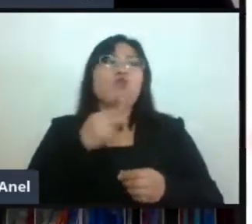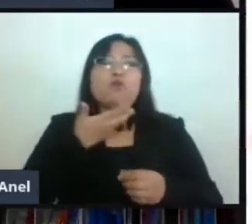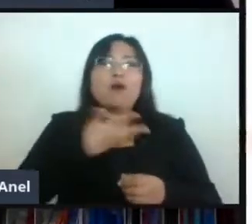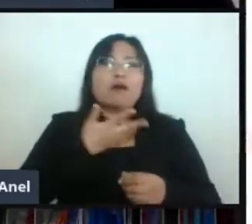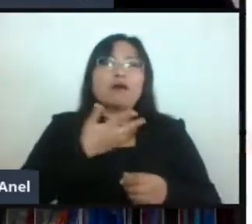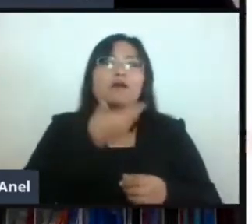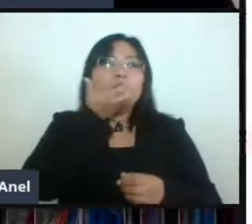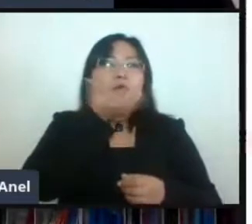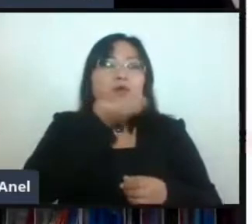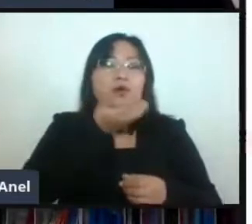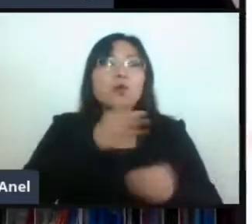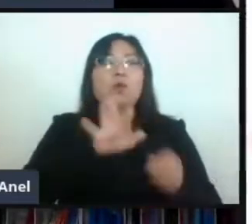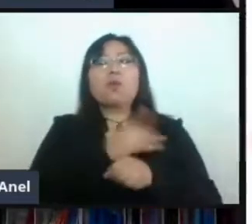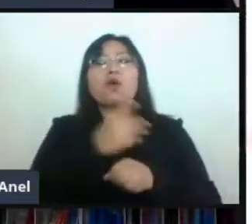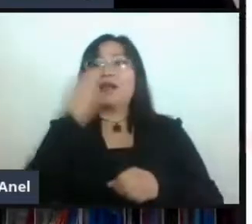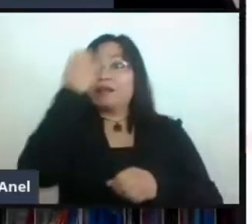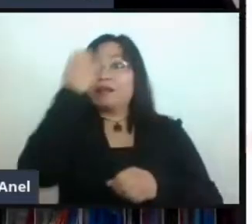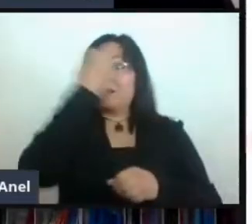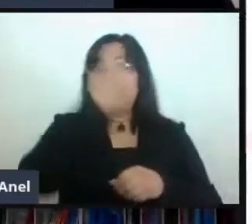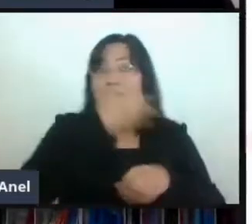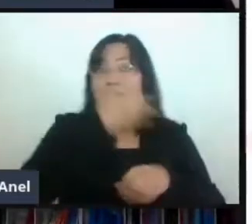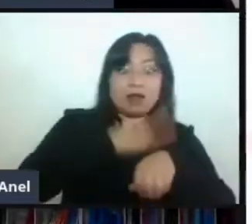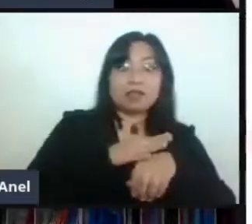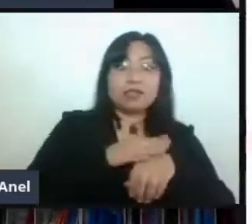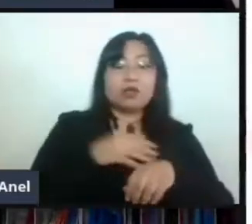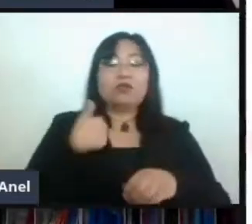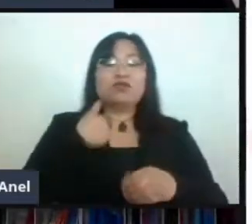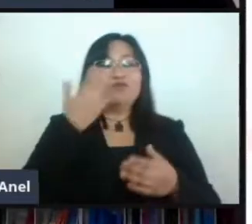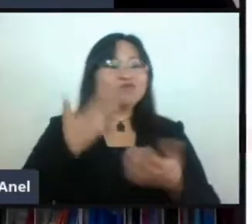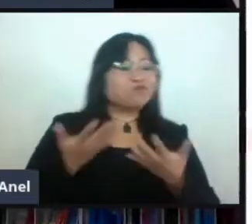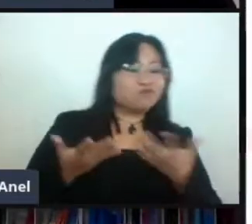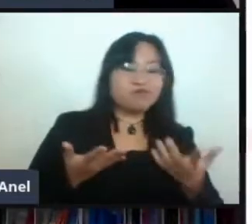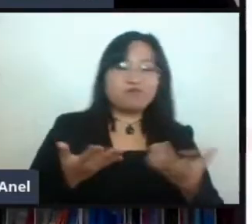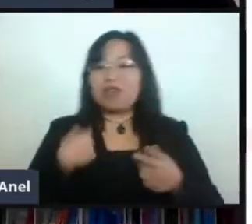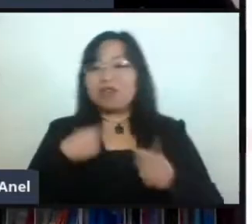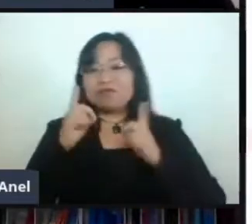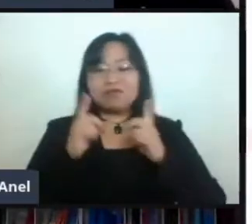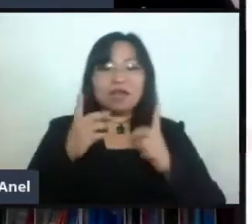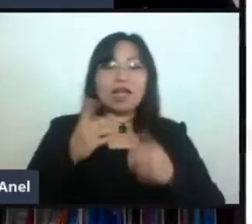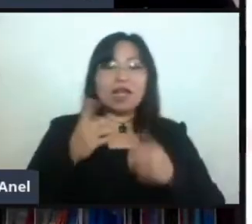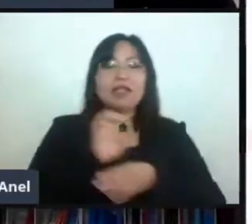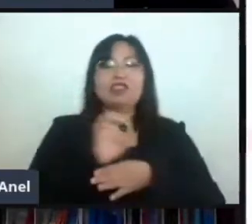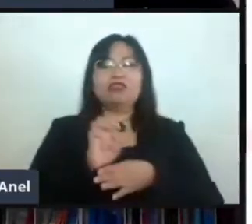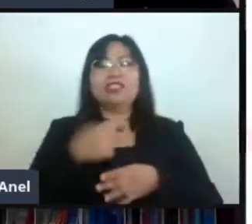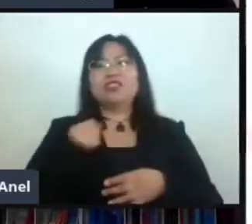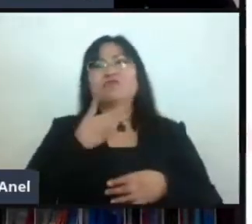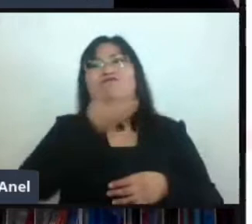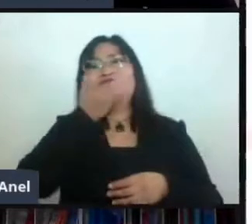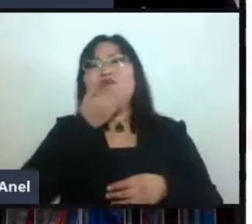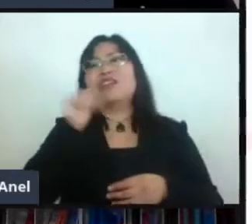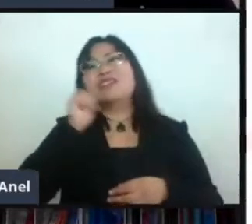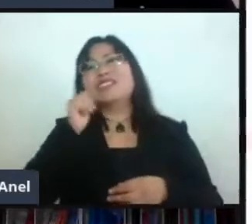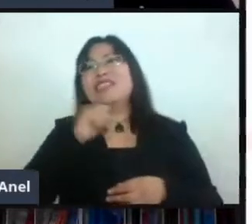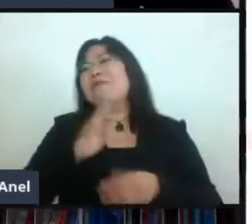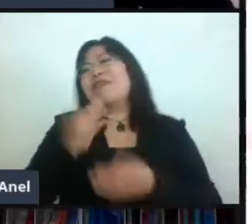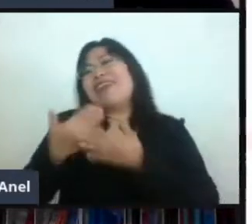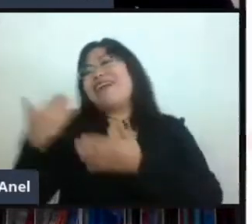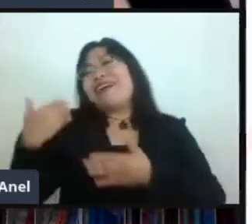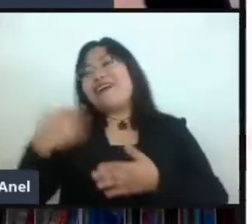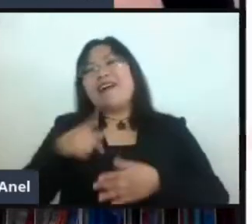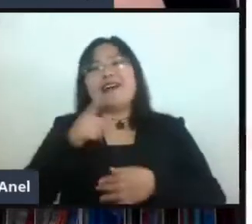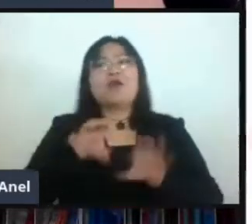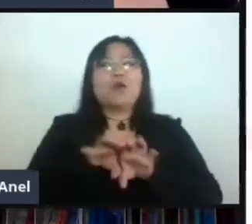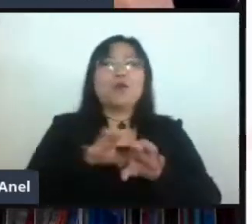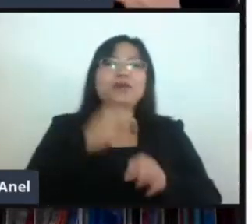de evaluación. Y si los modelos de evaluación tradicionales se pueden transferir directamente al ambiente